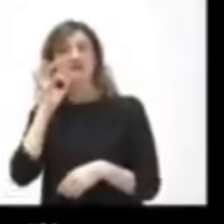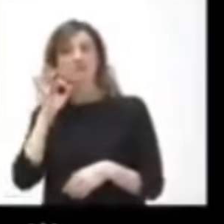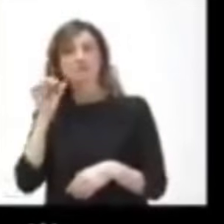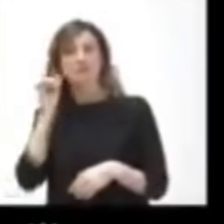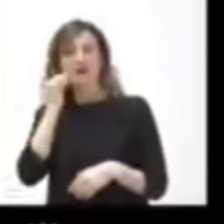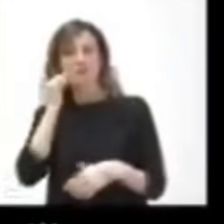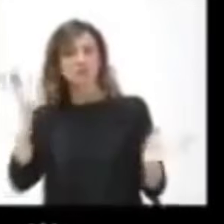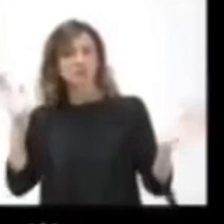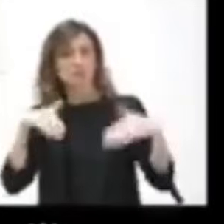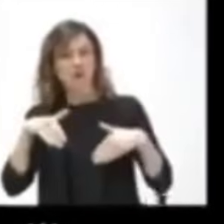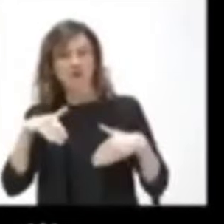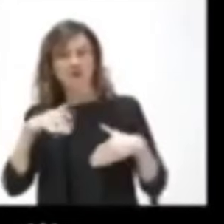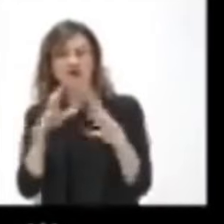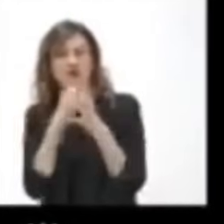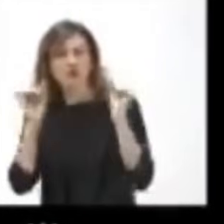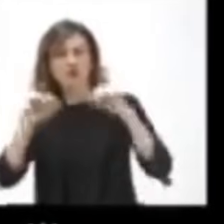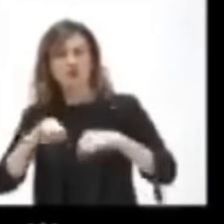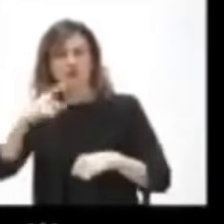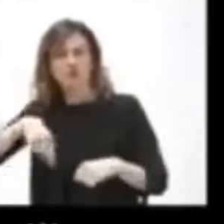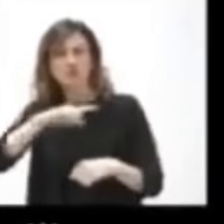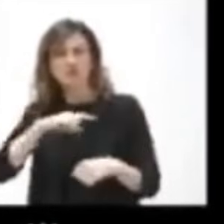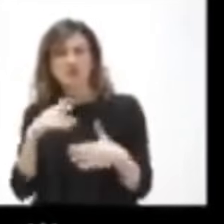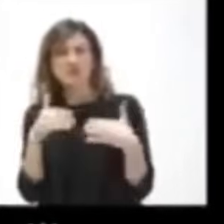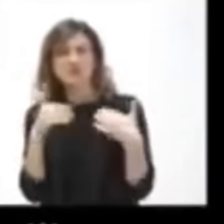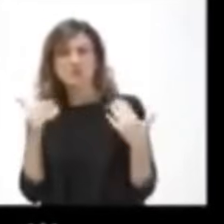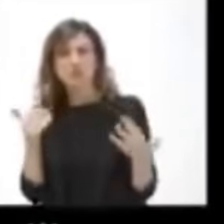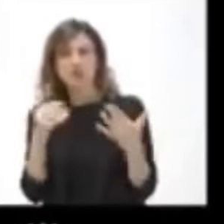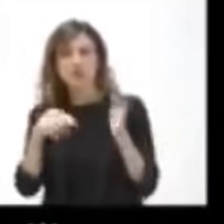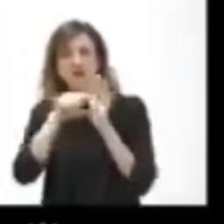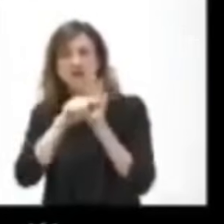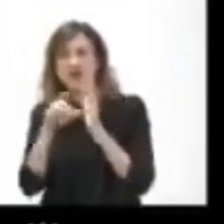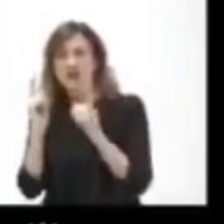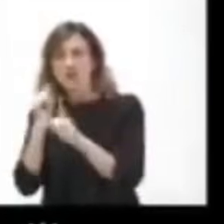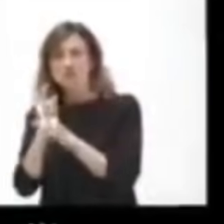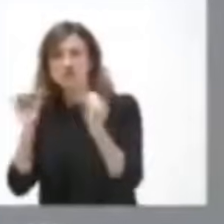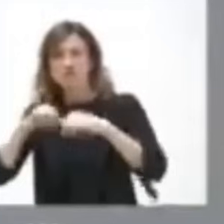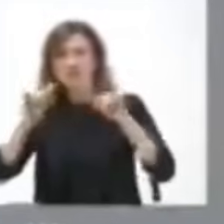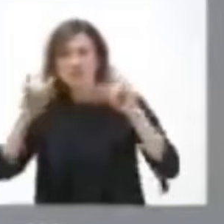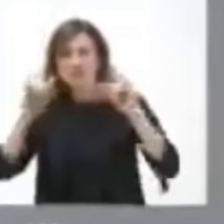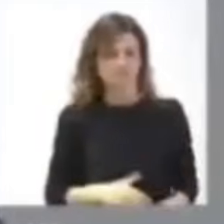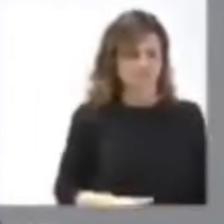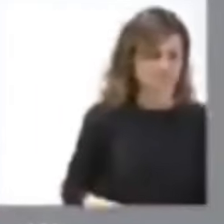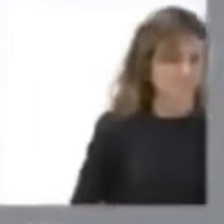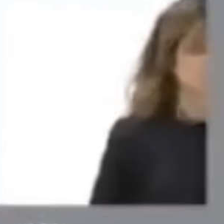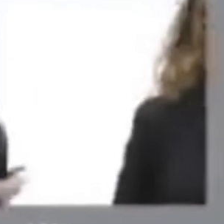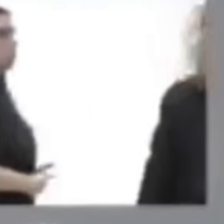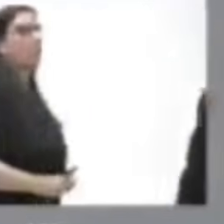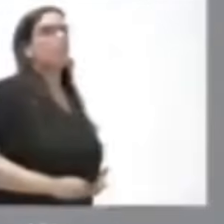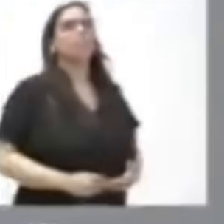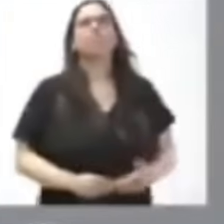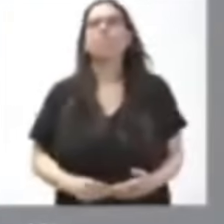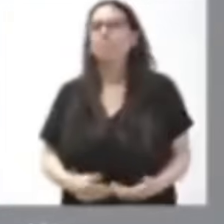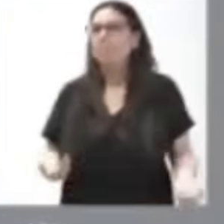ahí. ¿A qué consenso han llegado ustedes cuando no aprueban ni una sola enmienda de la oposición? Pues sí que ha habido varias enmiendas que se han aprobado en el